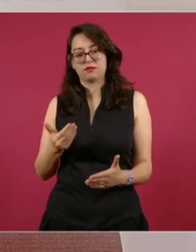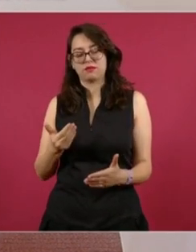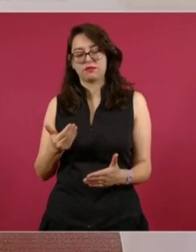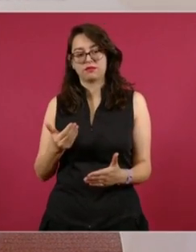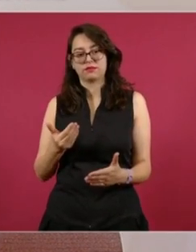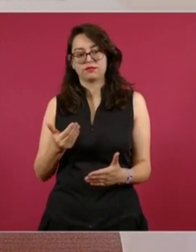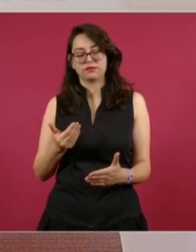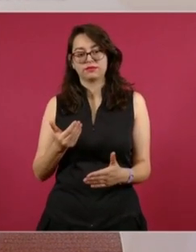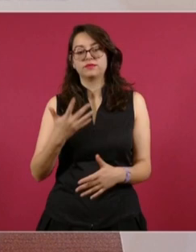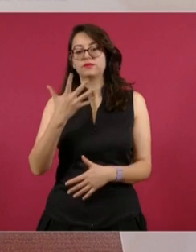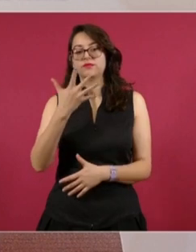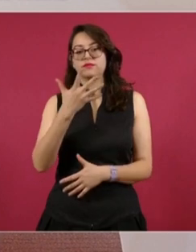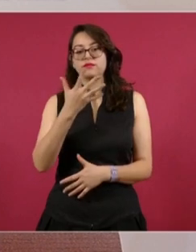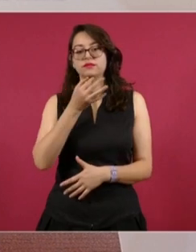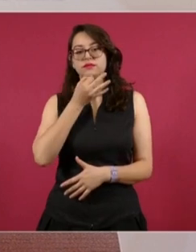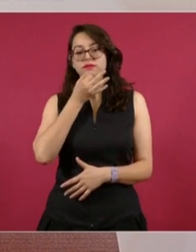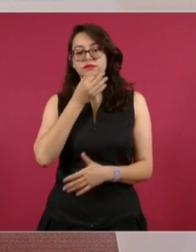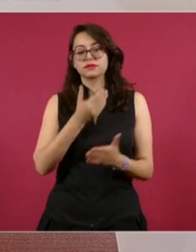5 minutos,